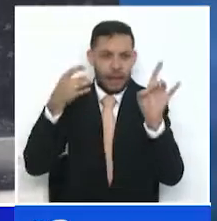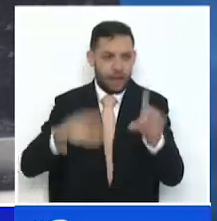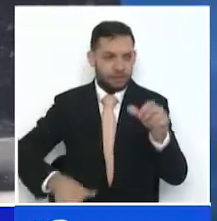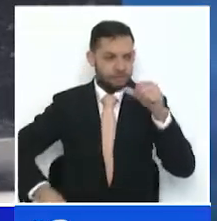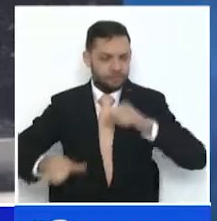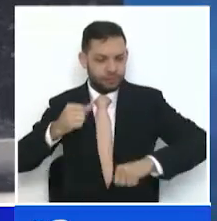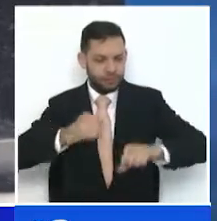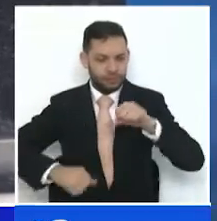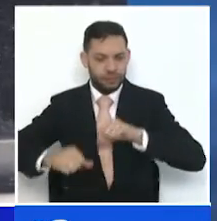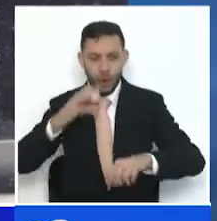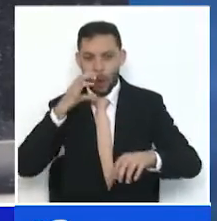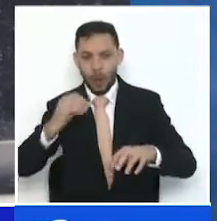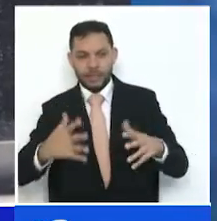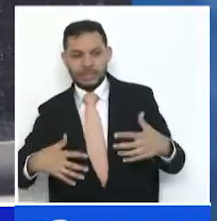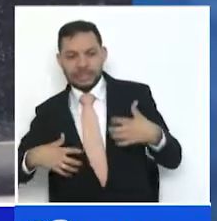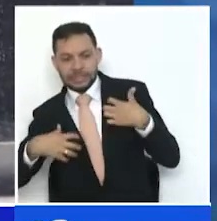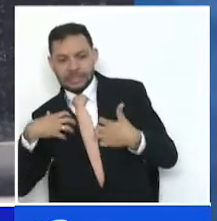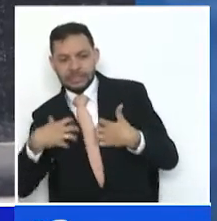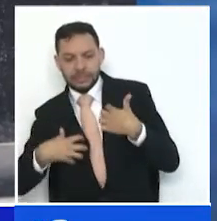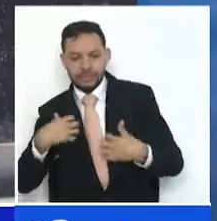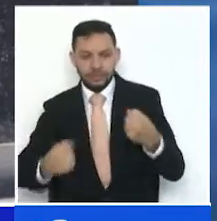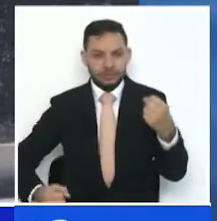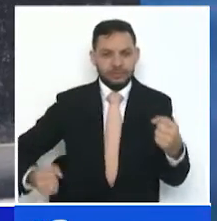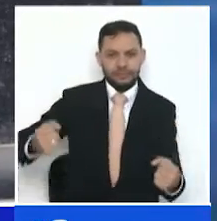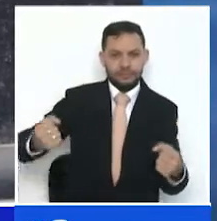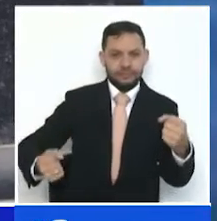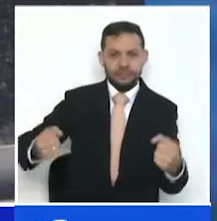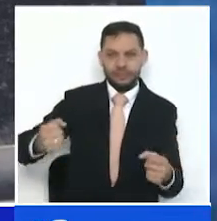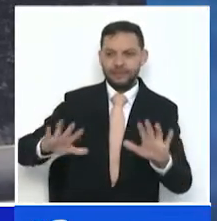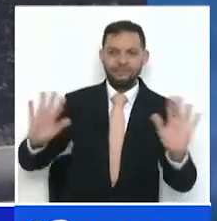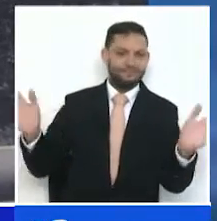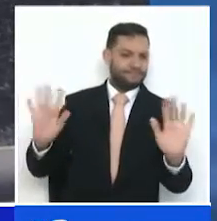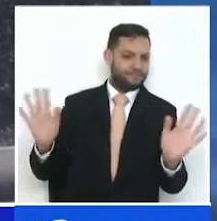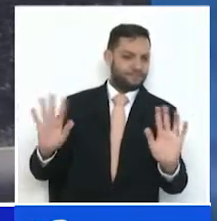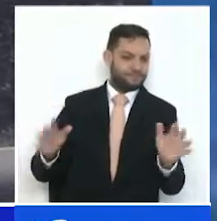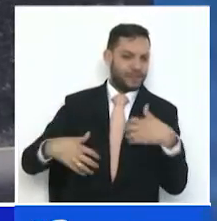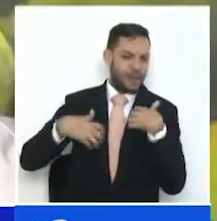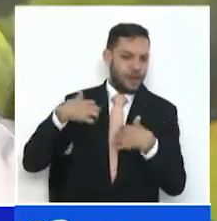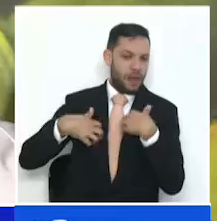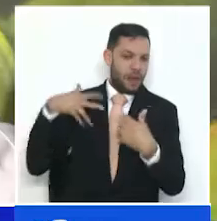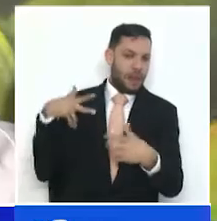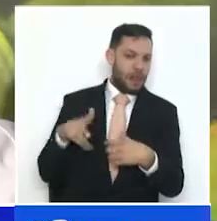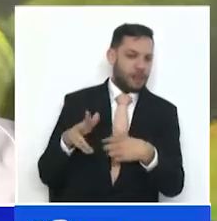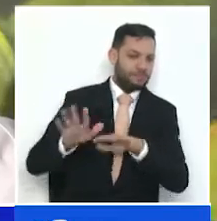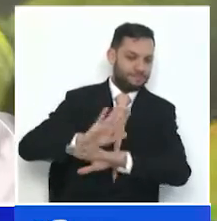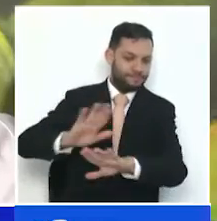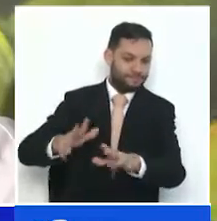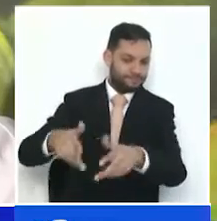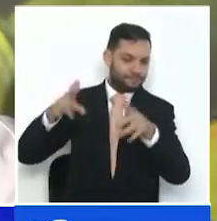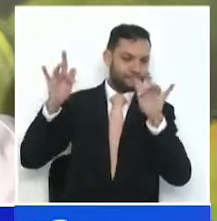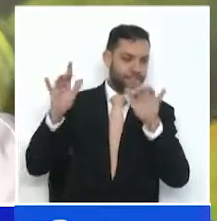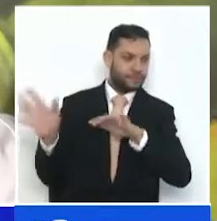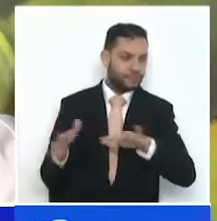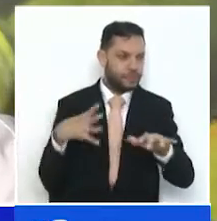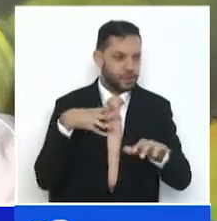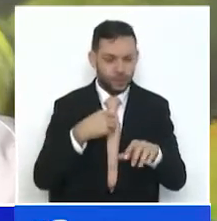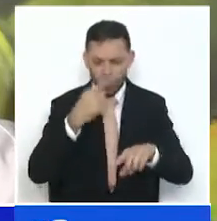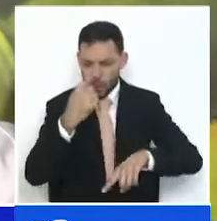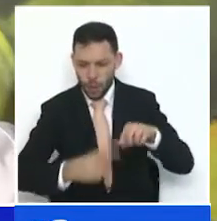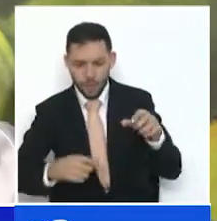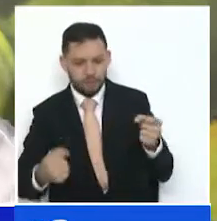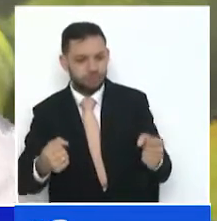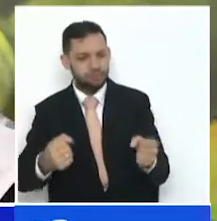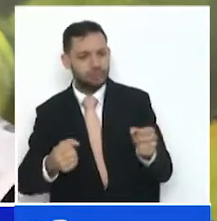el funcionario señaló que las ambulancias están dejando de atender emergencias ante la falta de garantías. No podemos estar transitando por